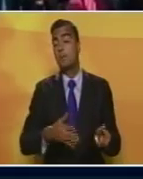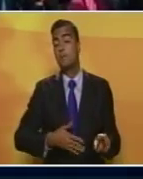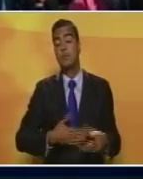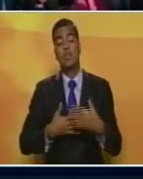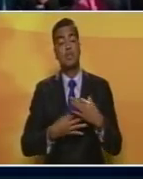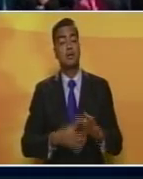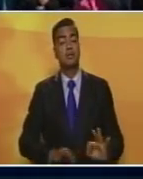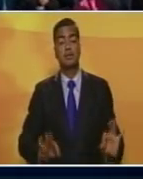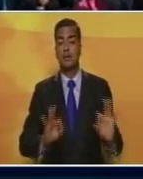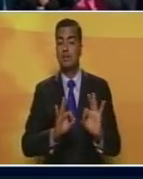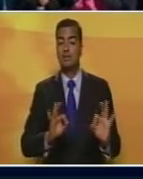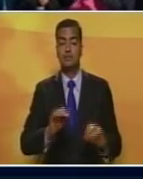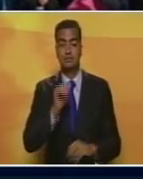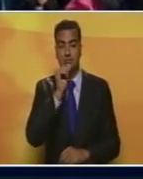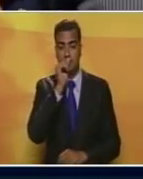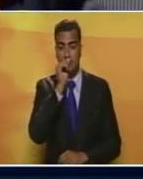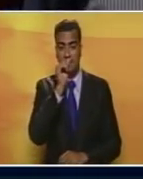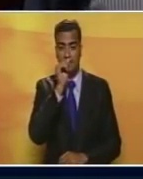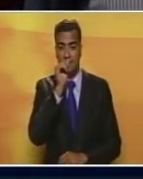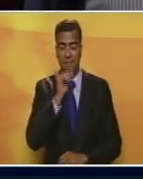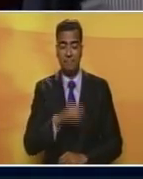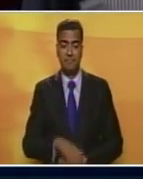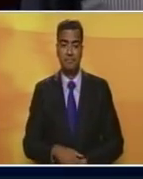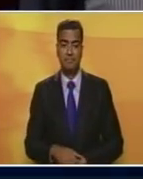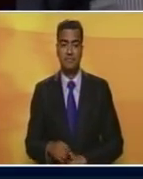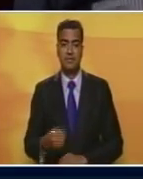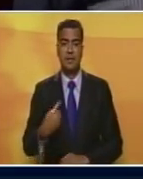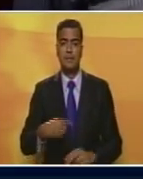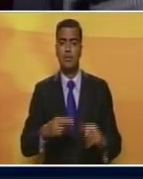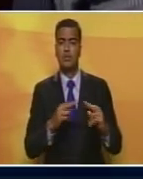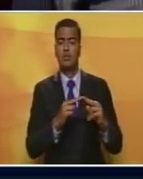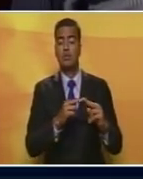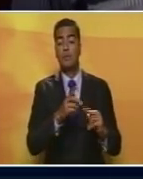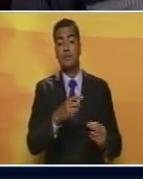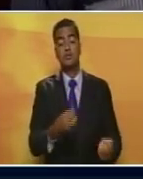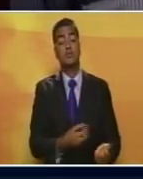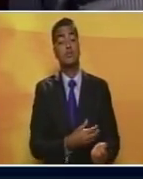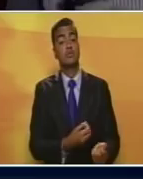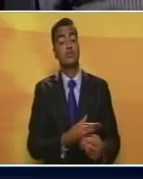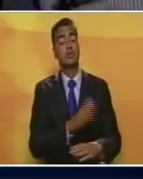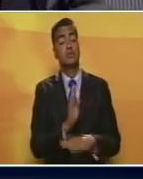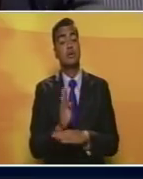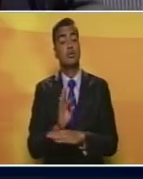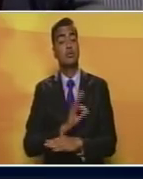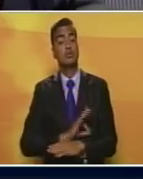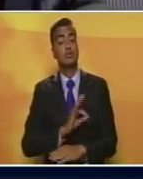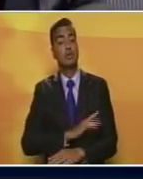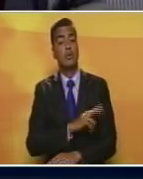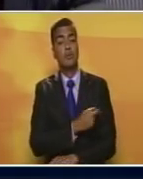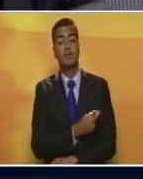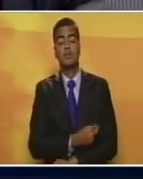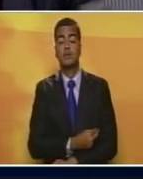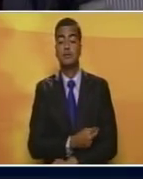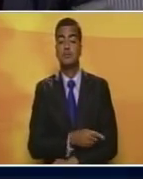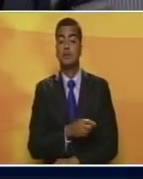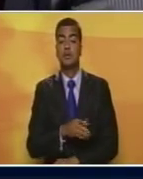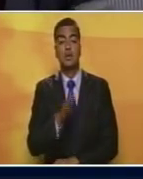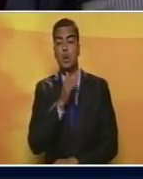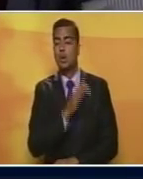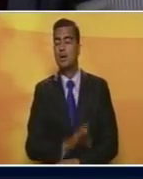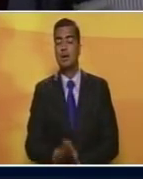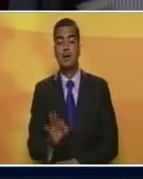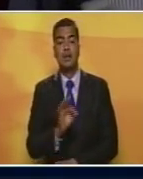vivir, queremos dializadores. Por su parte, Miriam Escalona, familiar de un paciente renal, afirmó que 196 personas esperaban